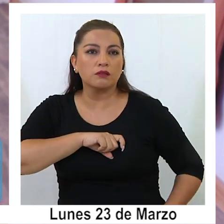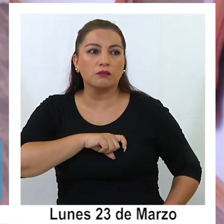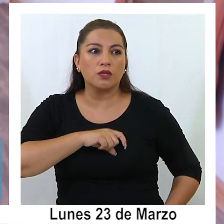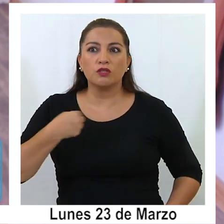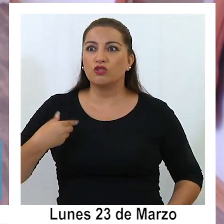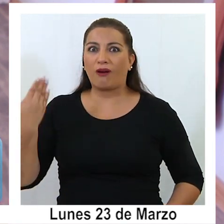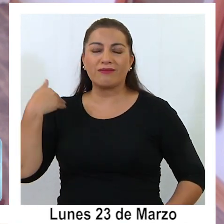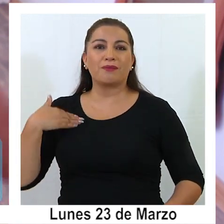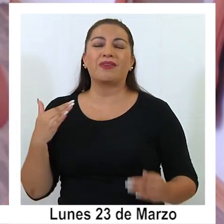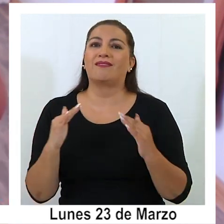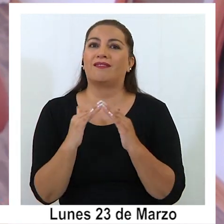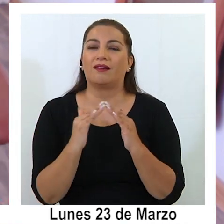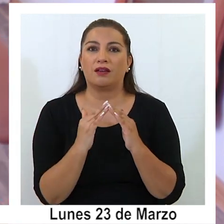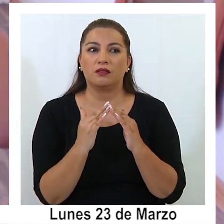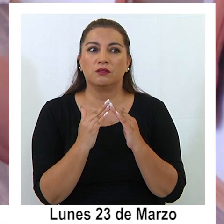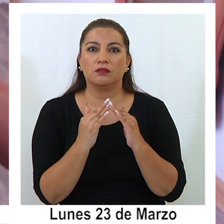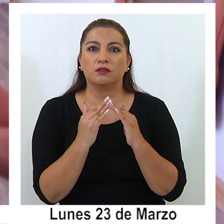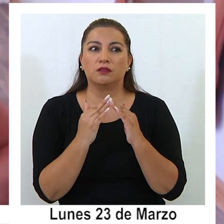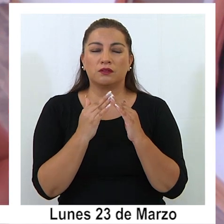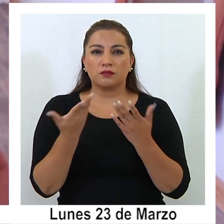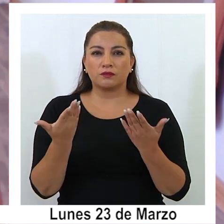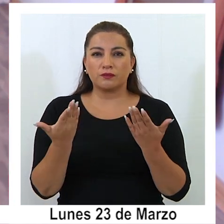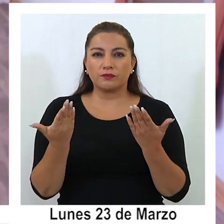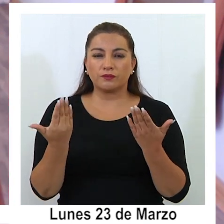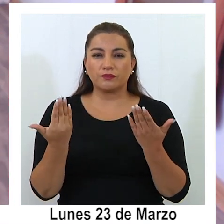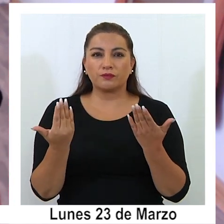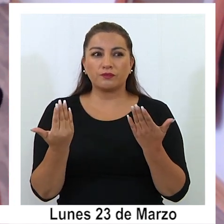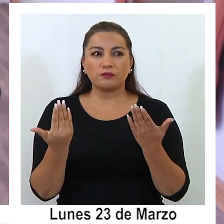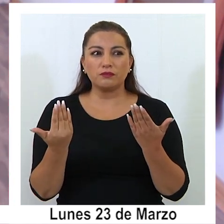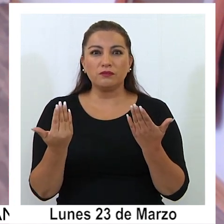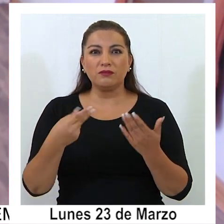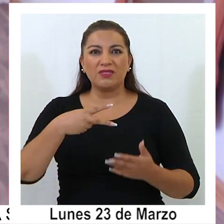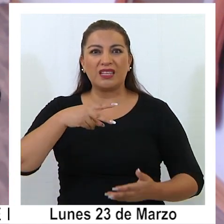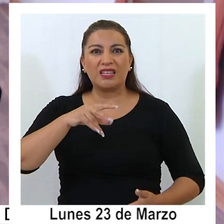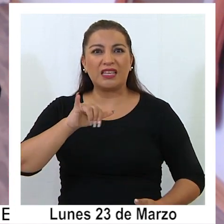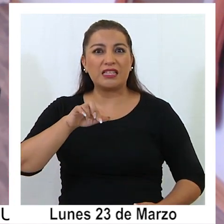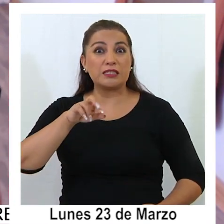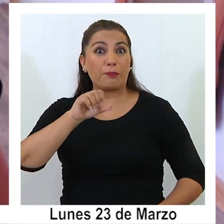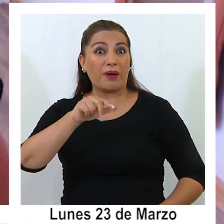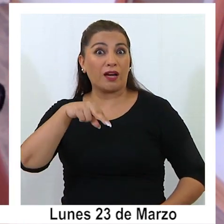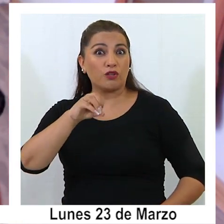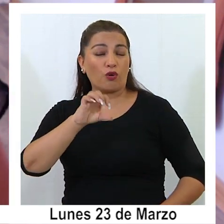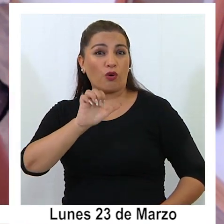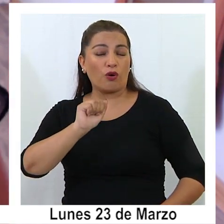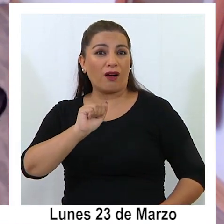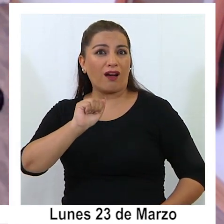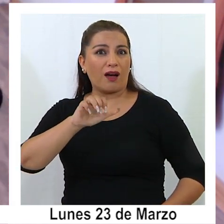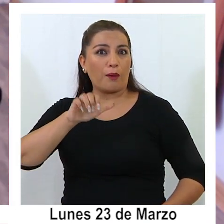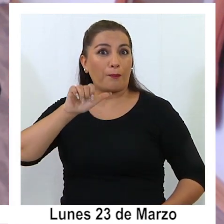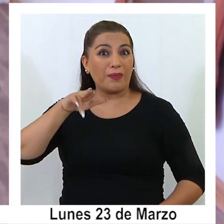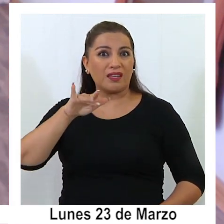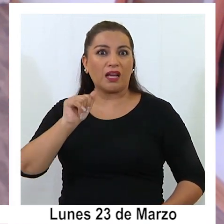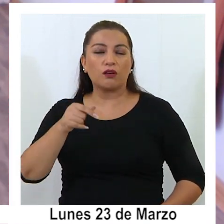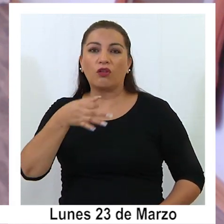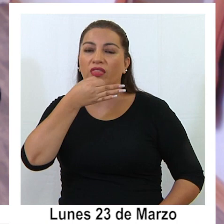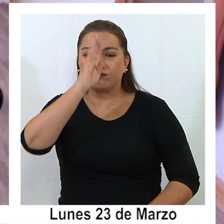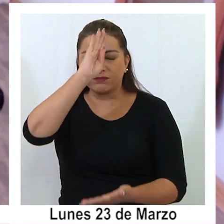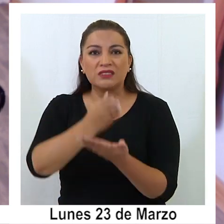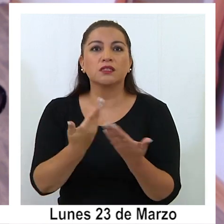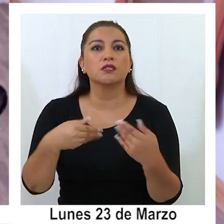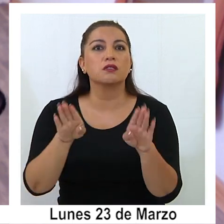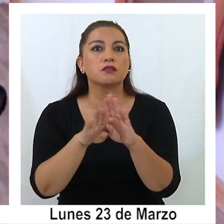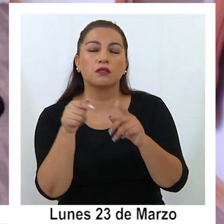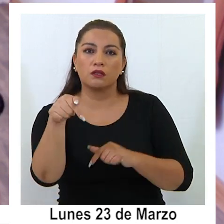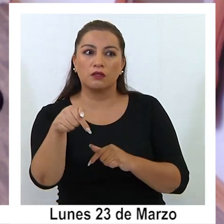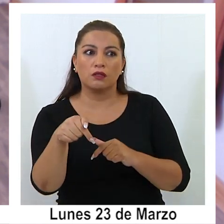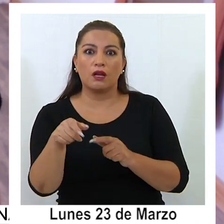yo me encontraba, que es una residencia de investigadores hispanoamericanos, tomó la decisión de cerrar. Y por